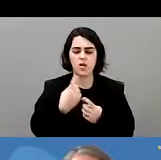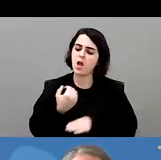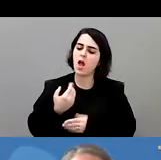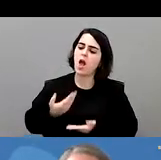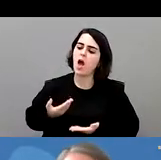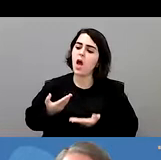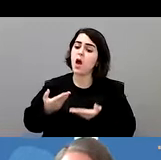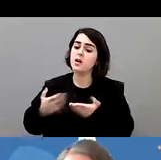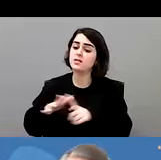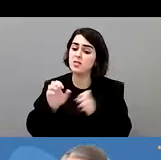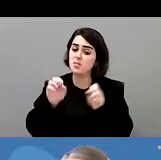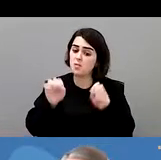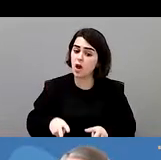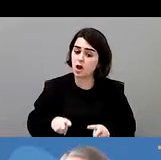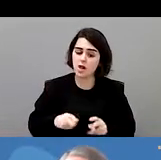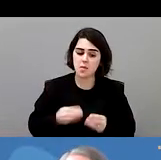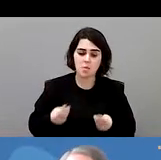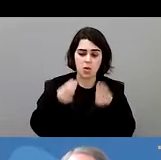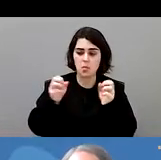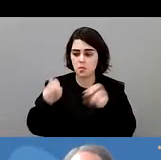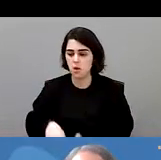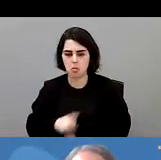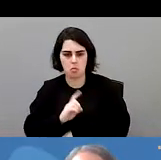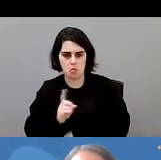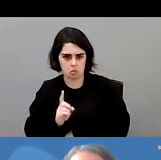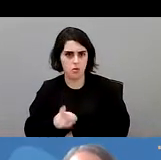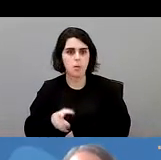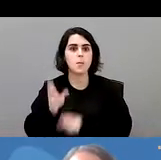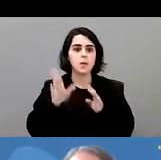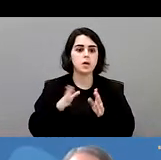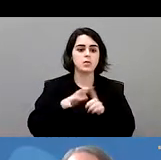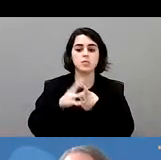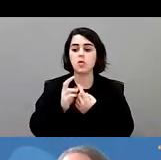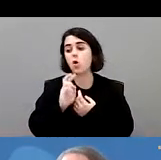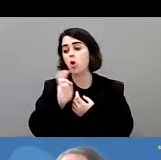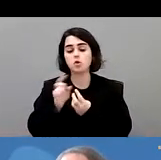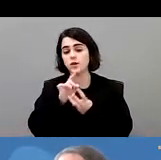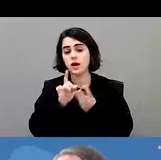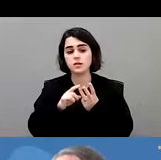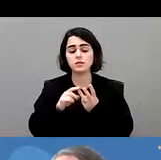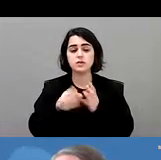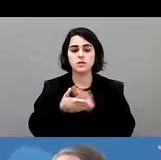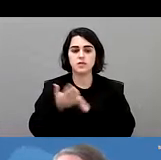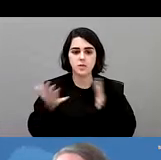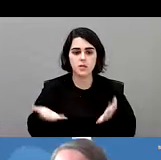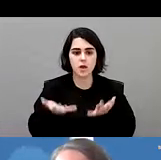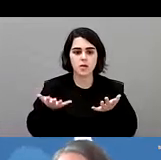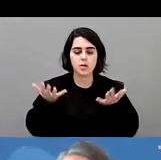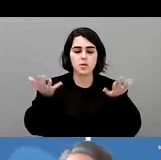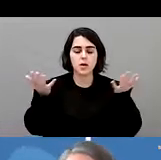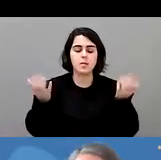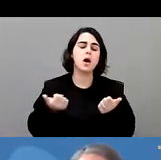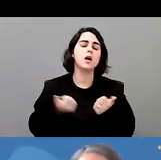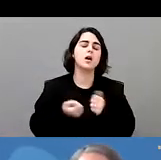En el peor de los casos ni mejora ni empeora, pero en algunos de los otros casos lo que hace es incentivar, apoyar y ayudar